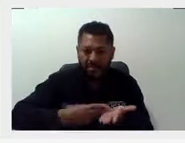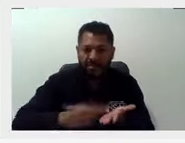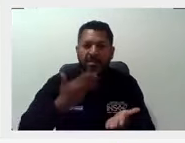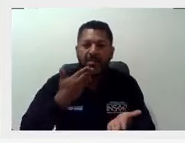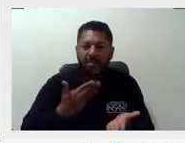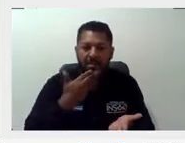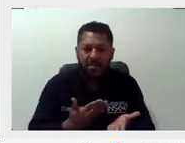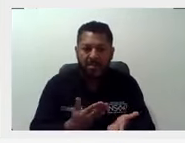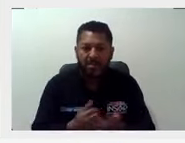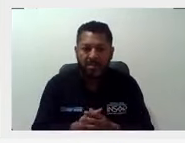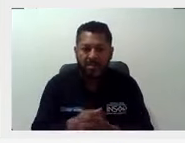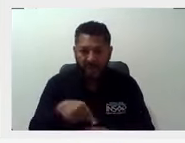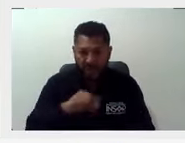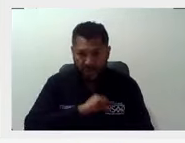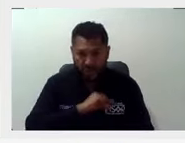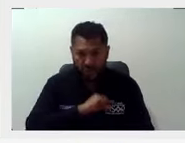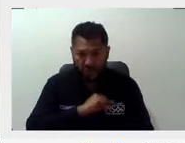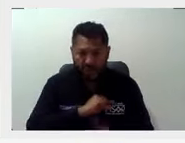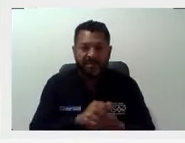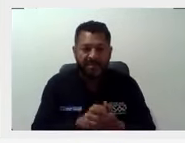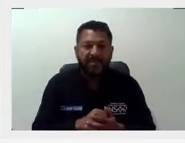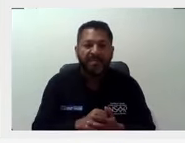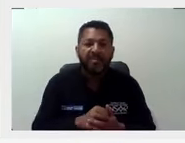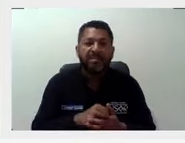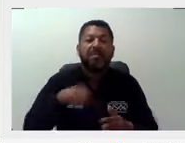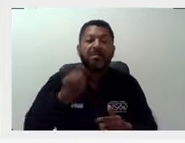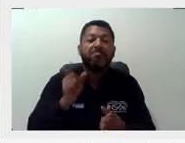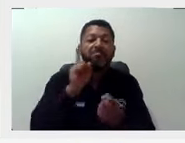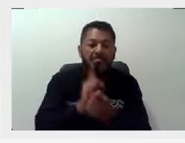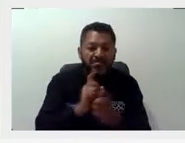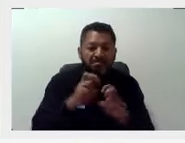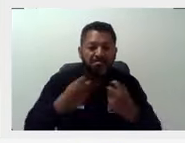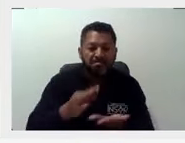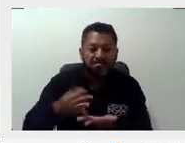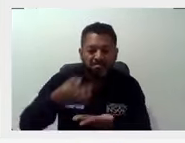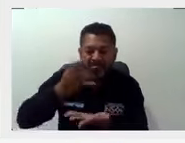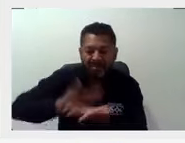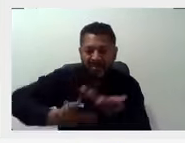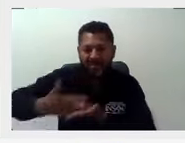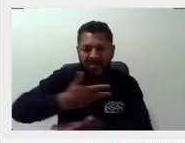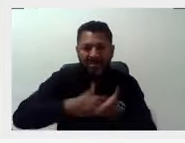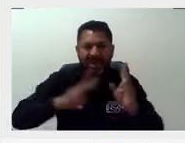esperamos vernos en un próximo café hablando sobre este tema de